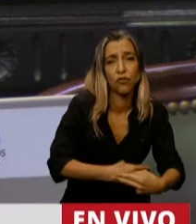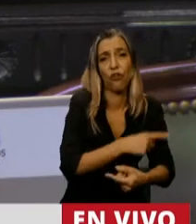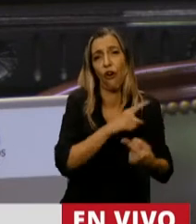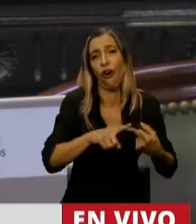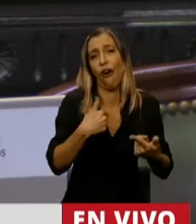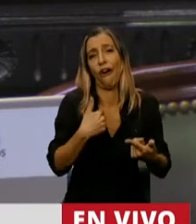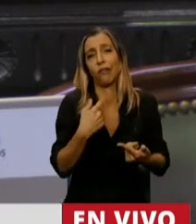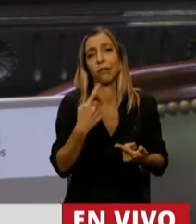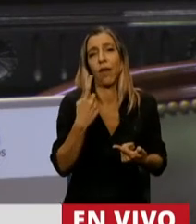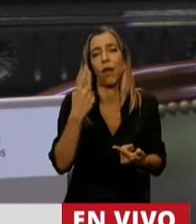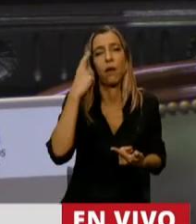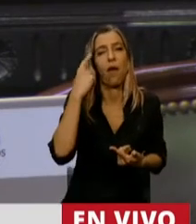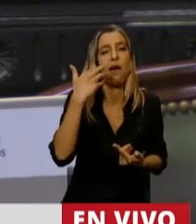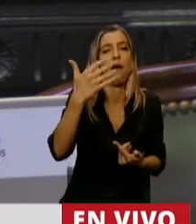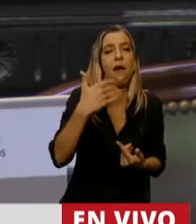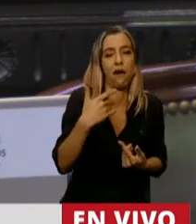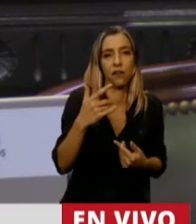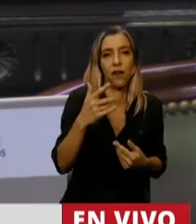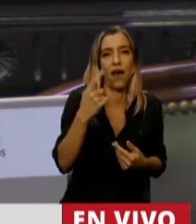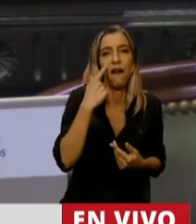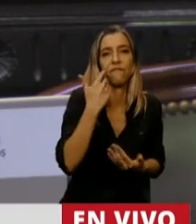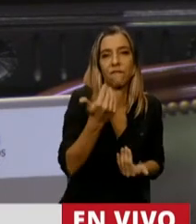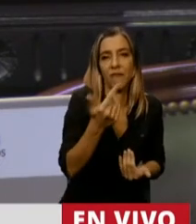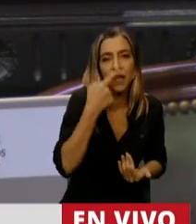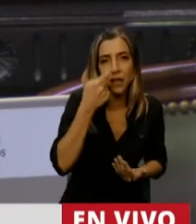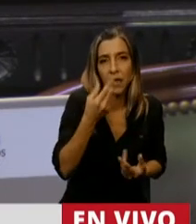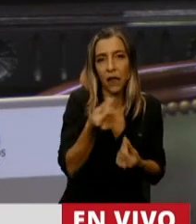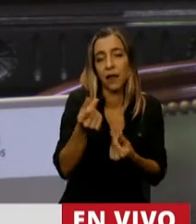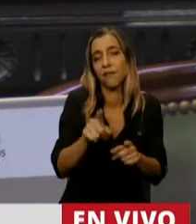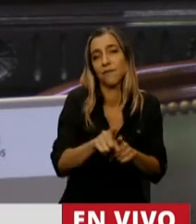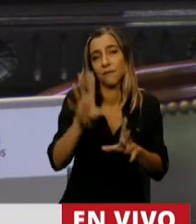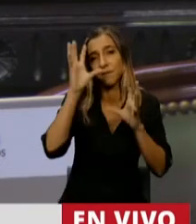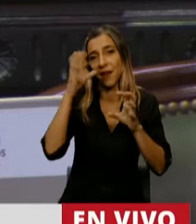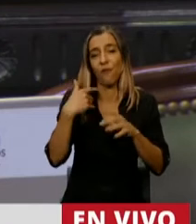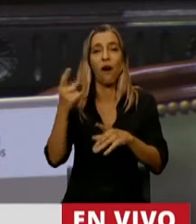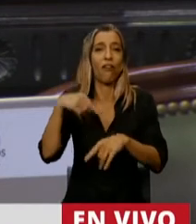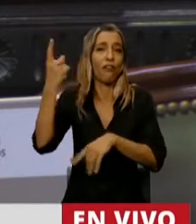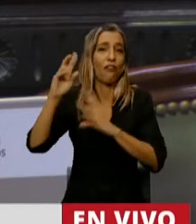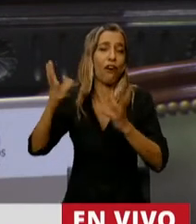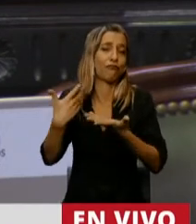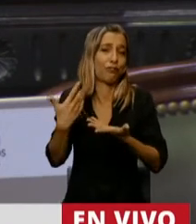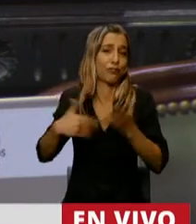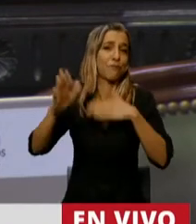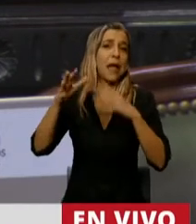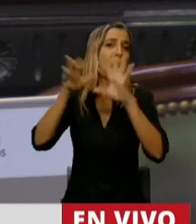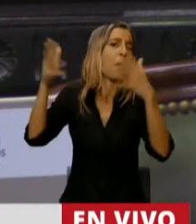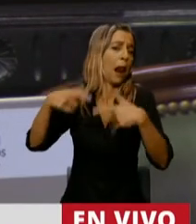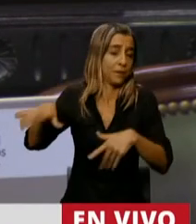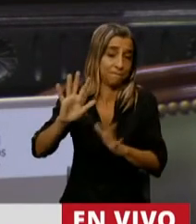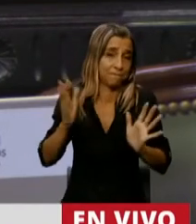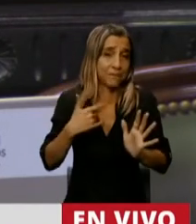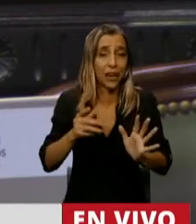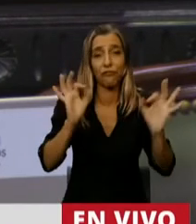acordar mucho a gobiernos neoliberales, no solo de la región, sino de la Argentina, con las consecuencias lógicas de la destrucción de